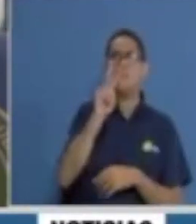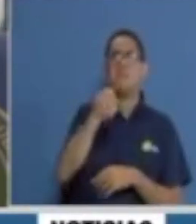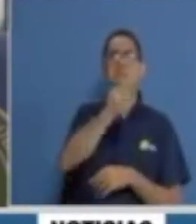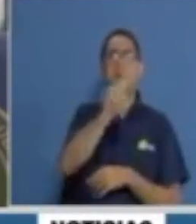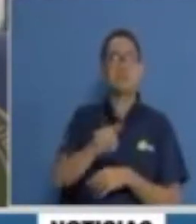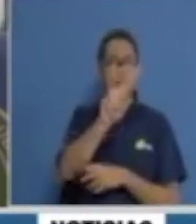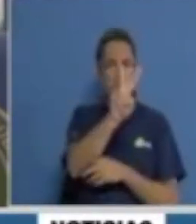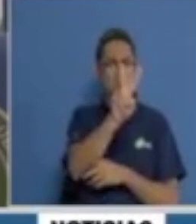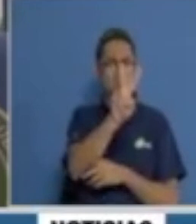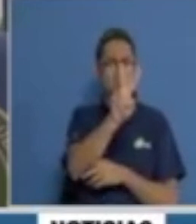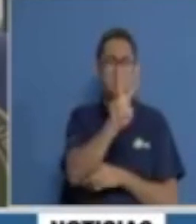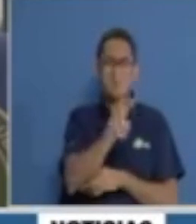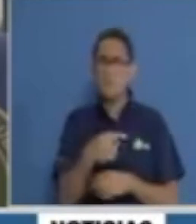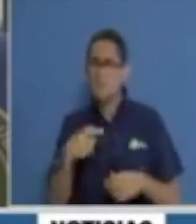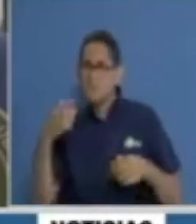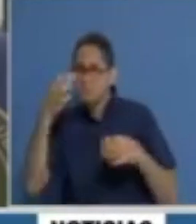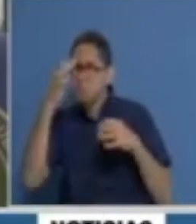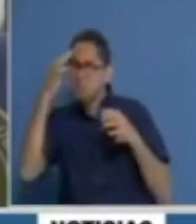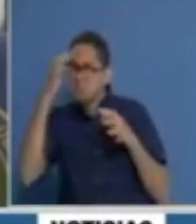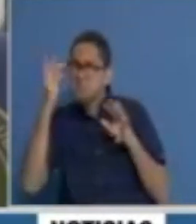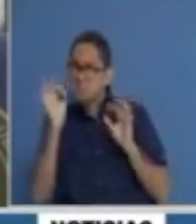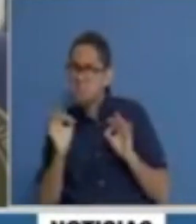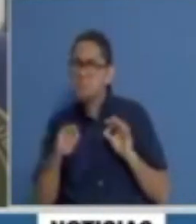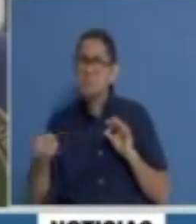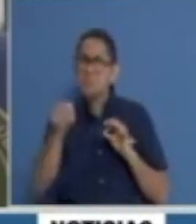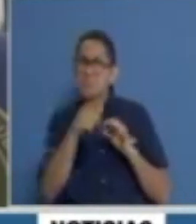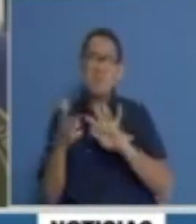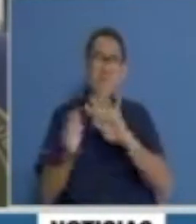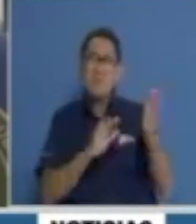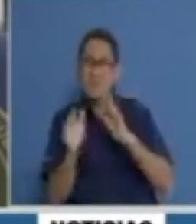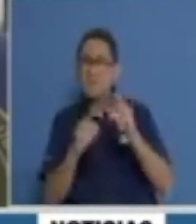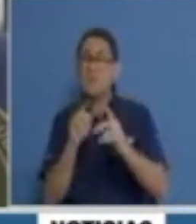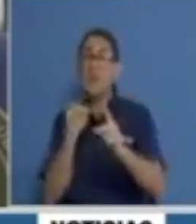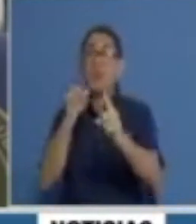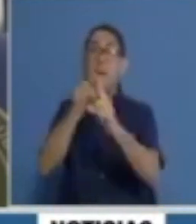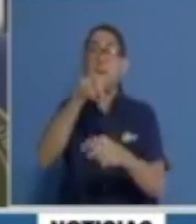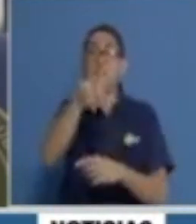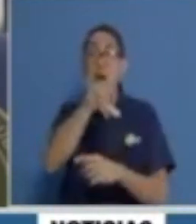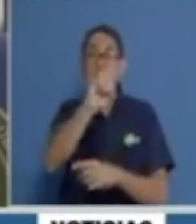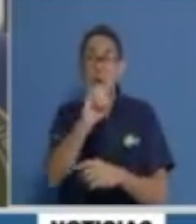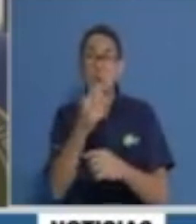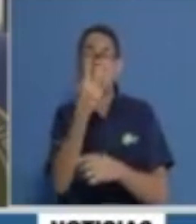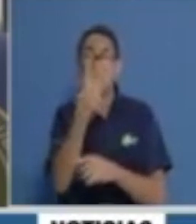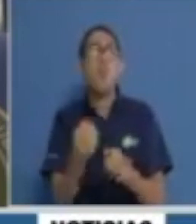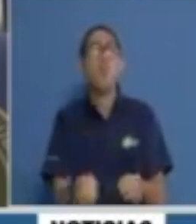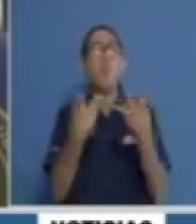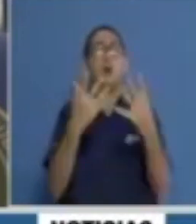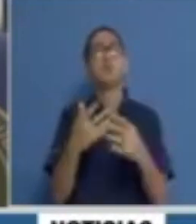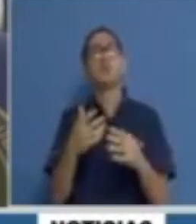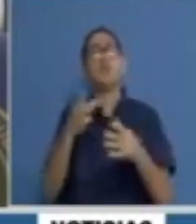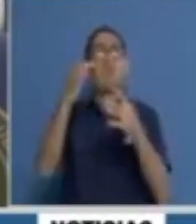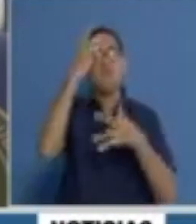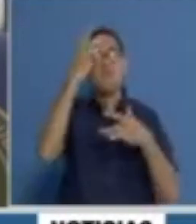cuarentena, dependiendo la estimación que se utilizara, se estimaba que para el día 2 de mayo íbamos a tener un total acumulado de casos